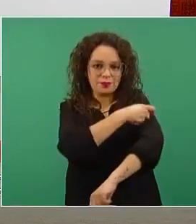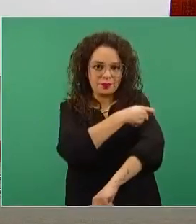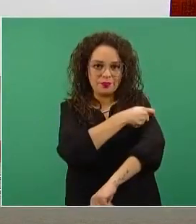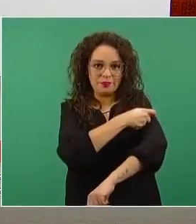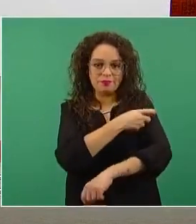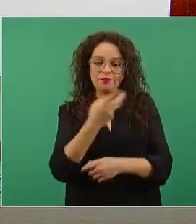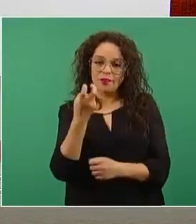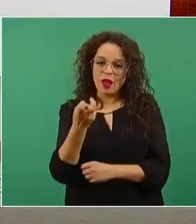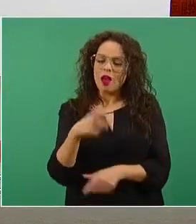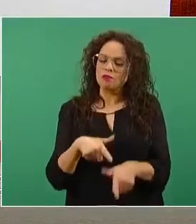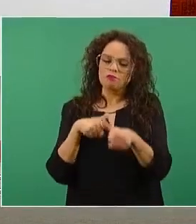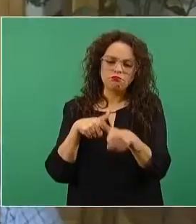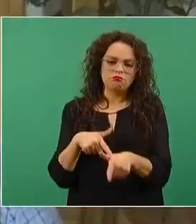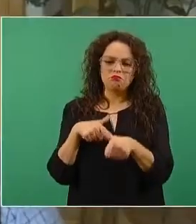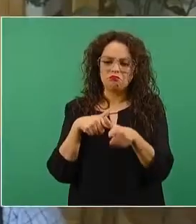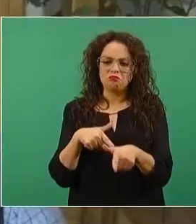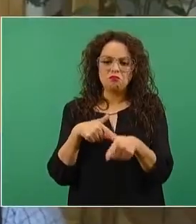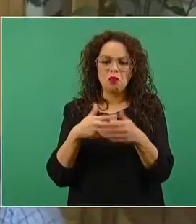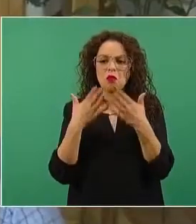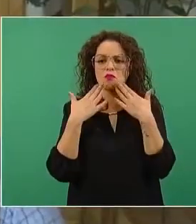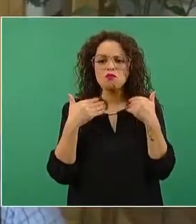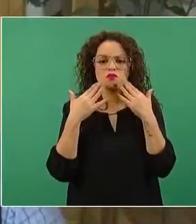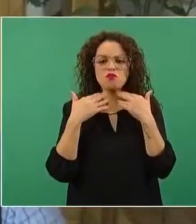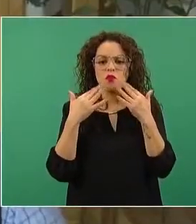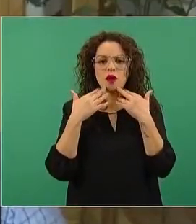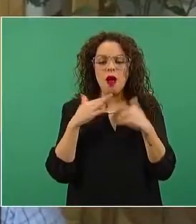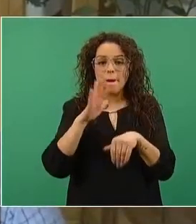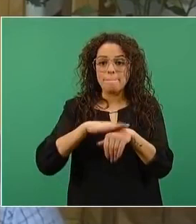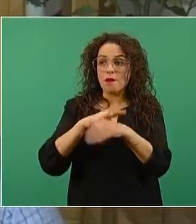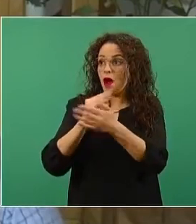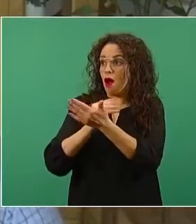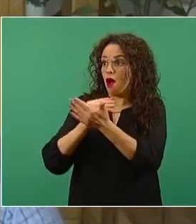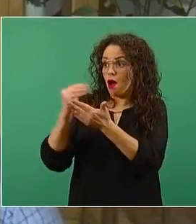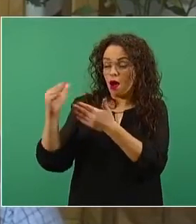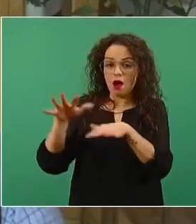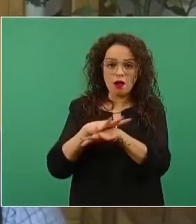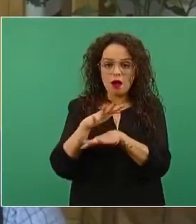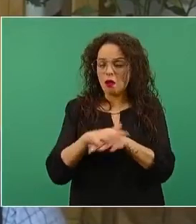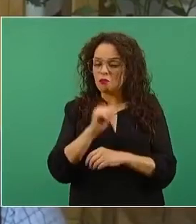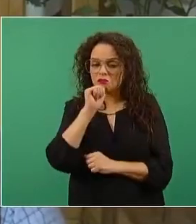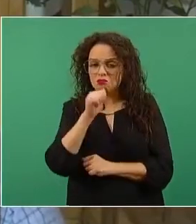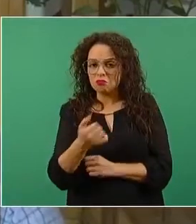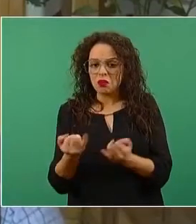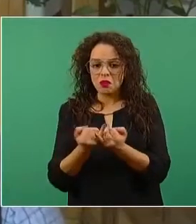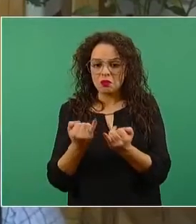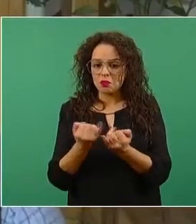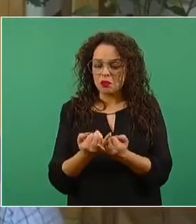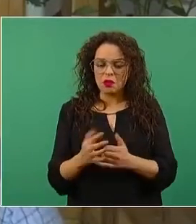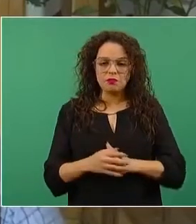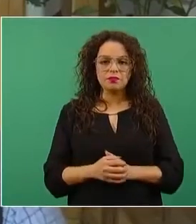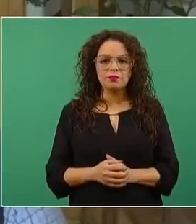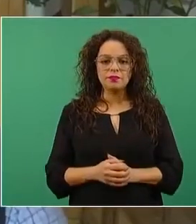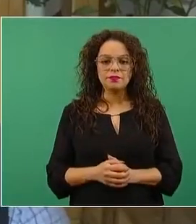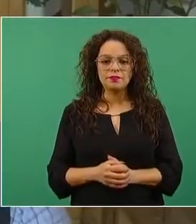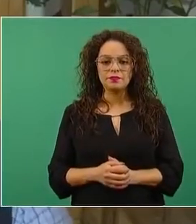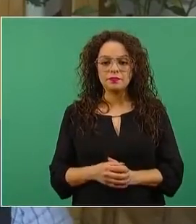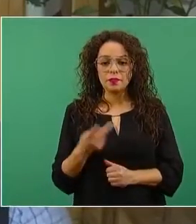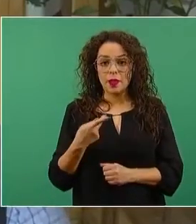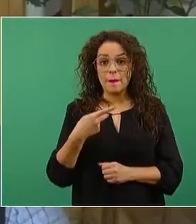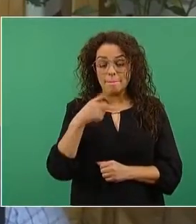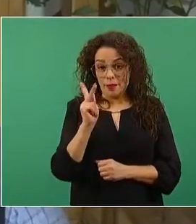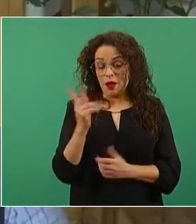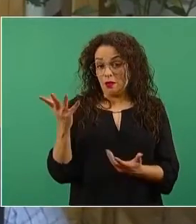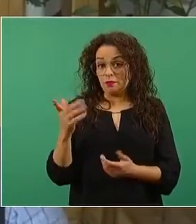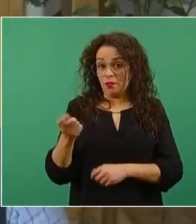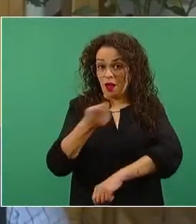prácticamente se ha mantenido, no hemos tenido incrementos del mismo, a pesar de que obviamente las vacunas